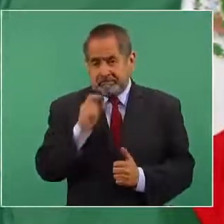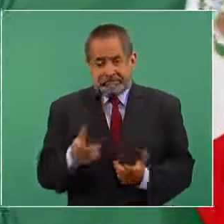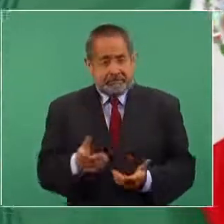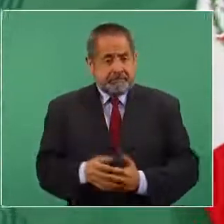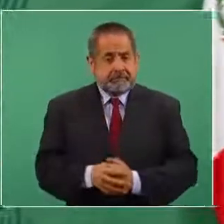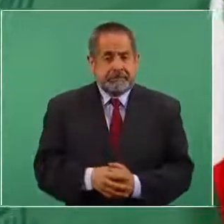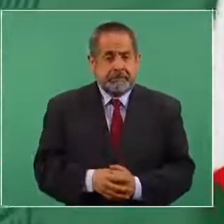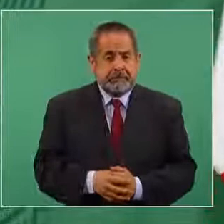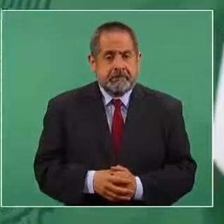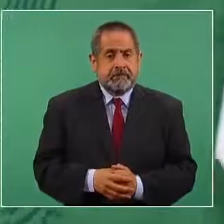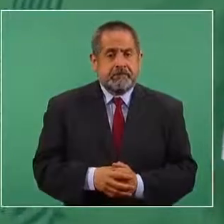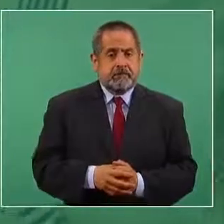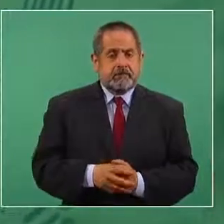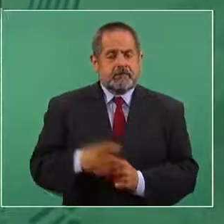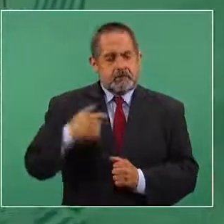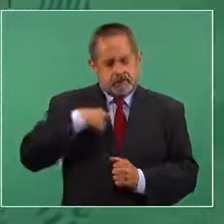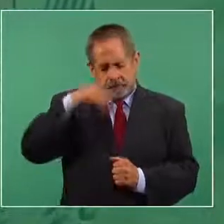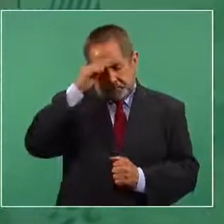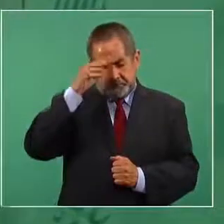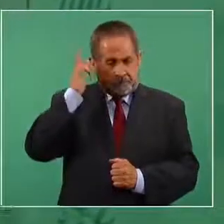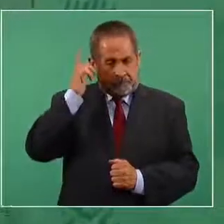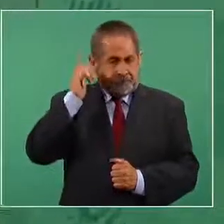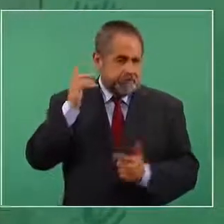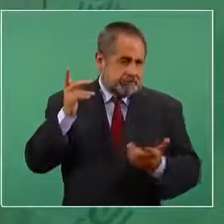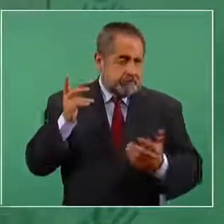y yo espero